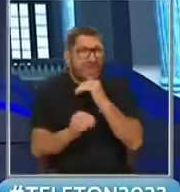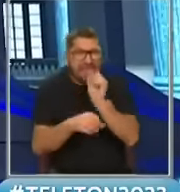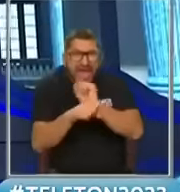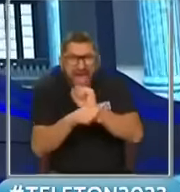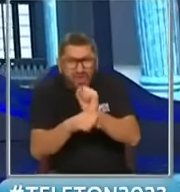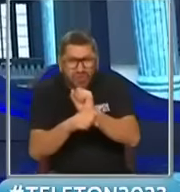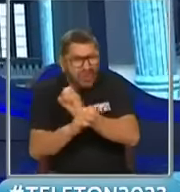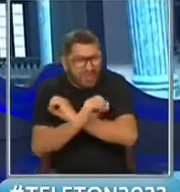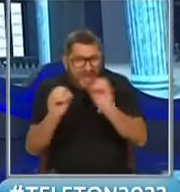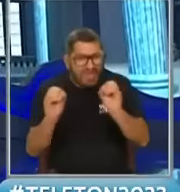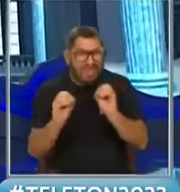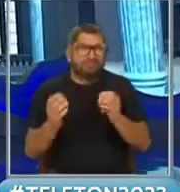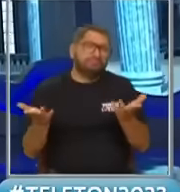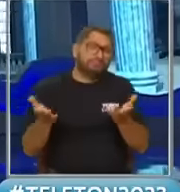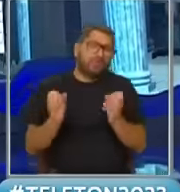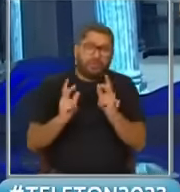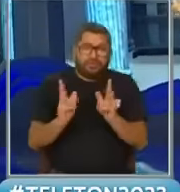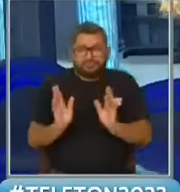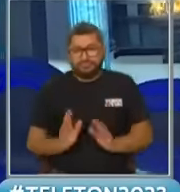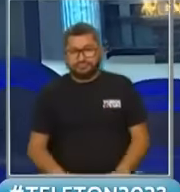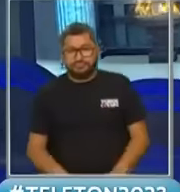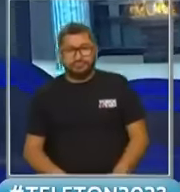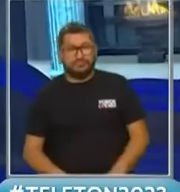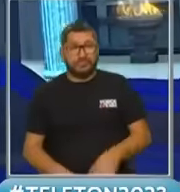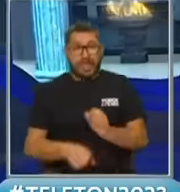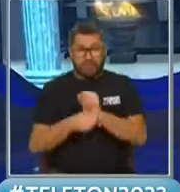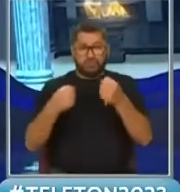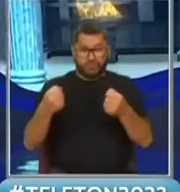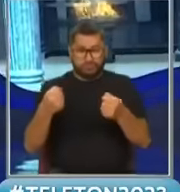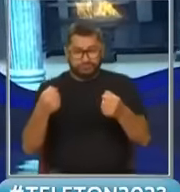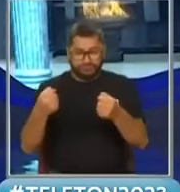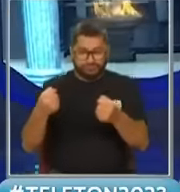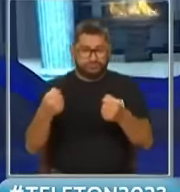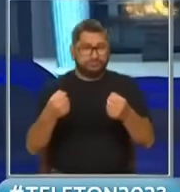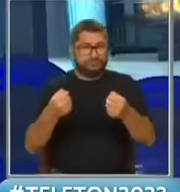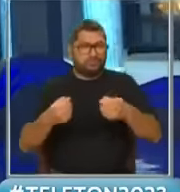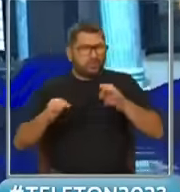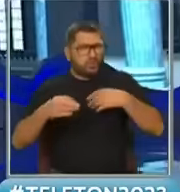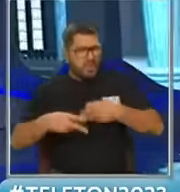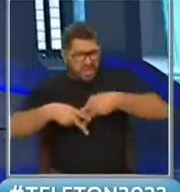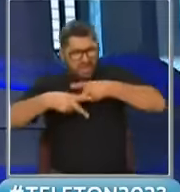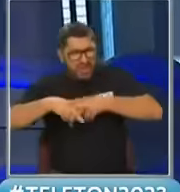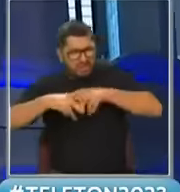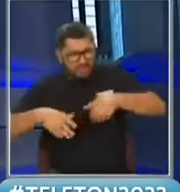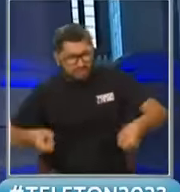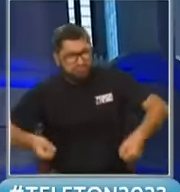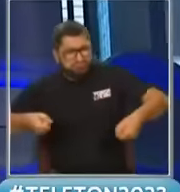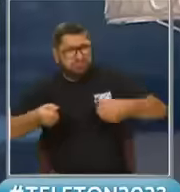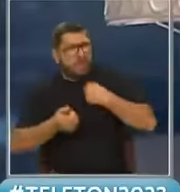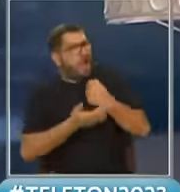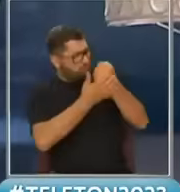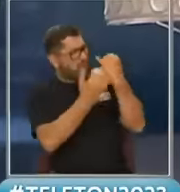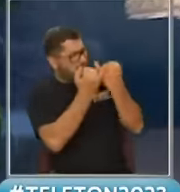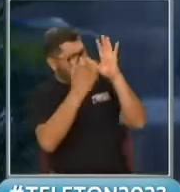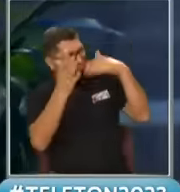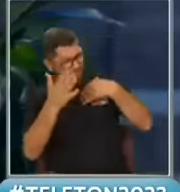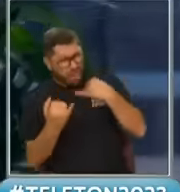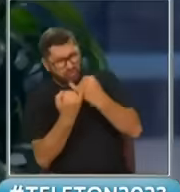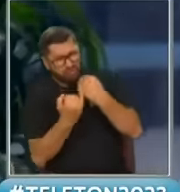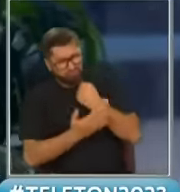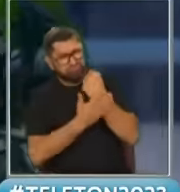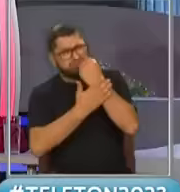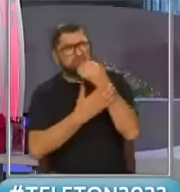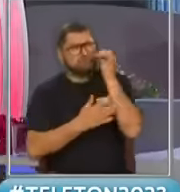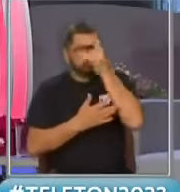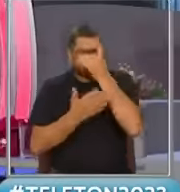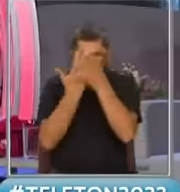mierda. Y saco mi gata para ayudar. Amigo, yo te ayudo. No te manches las manos, yo soy bombero, yo te